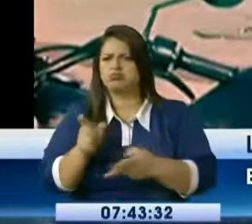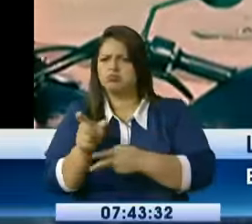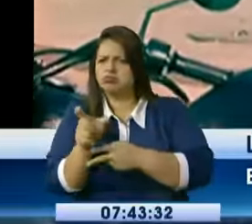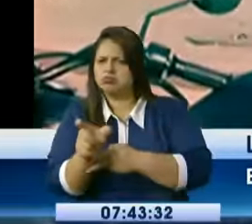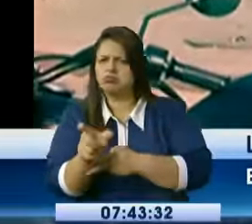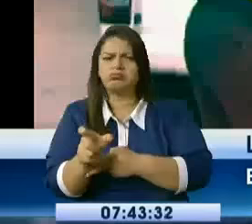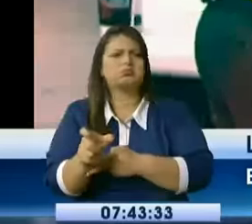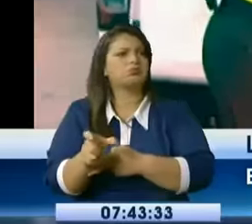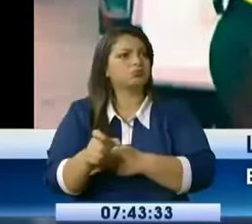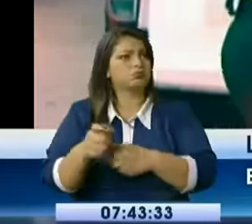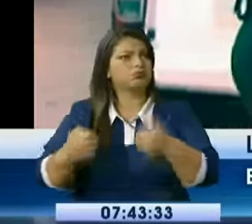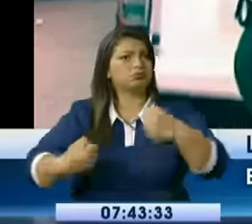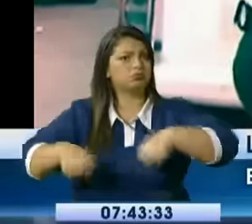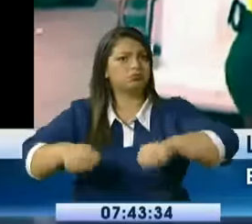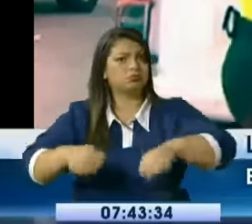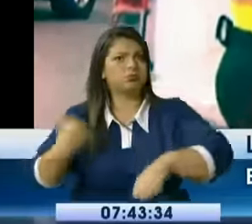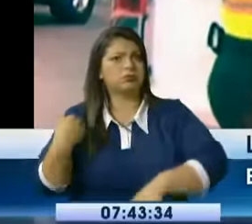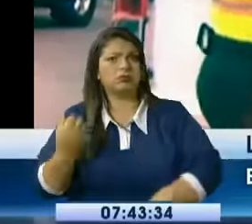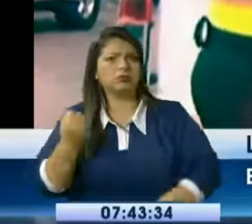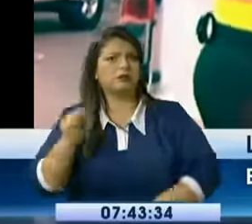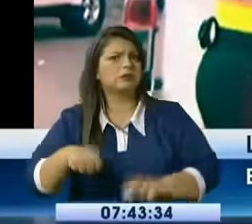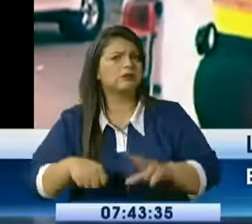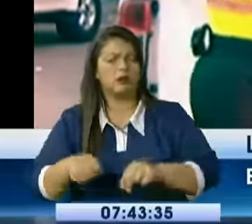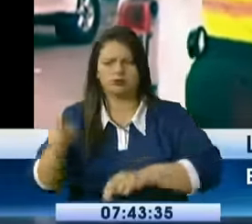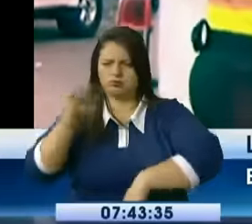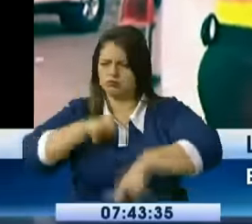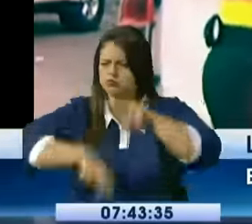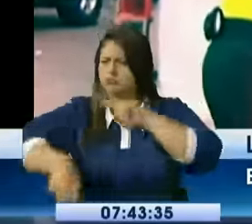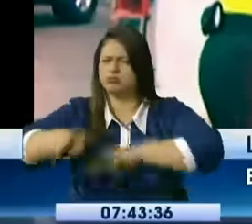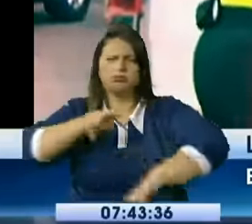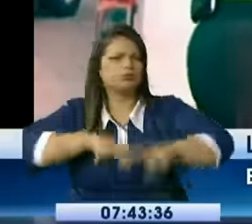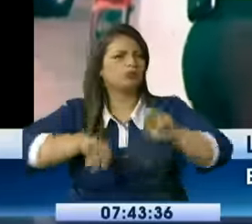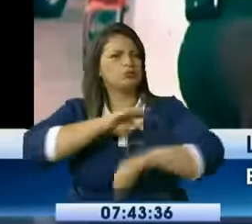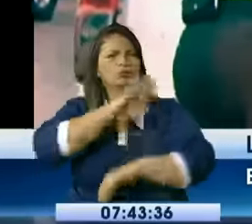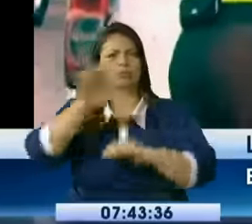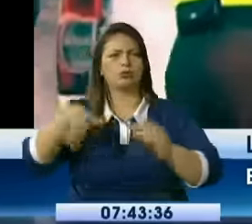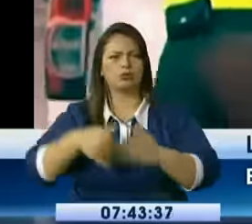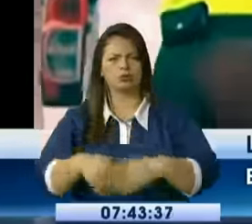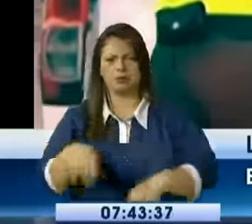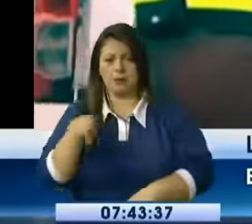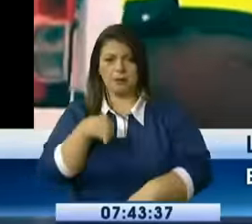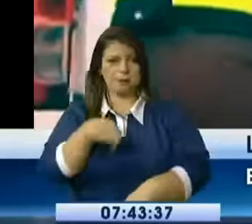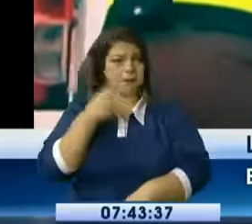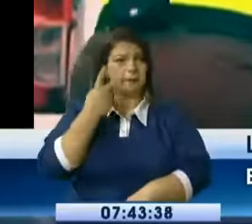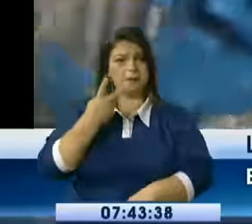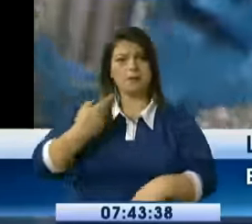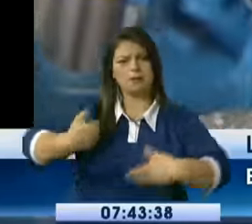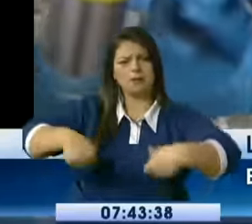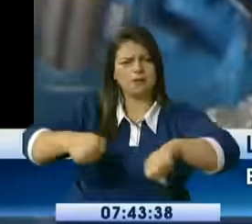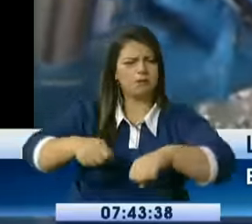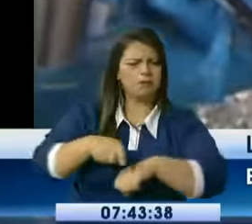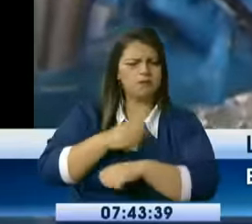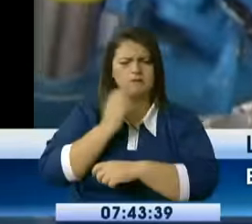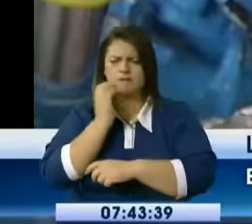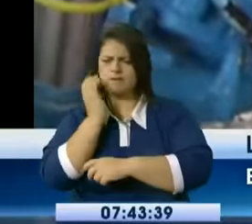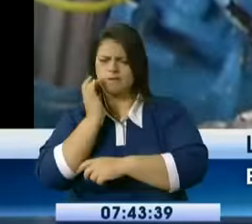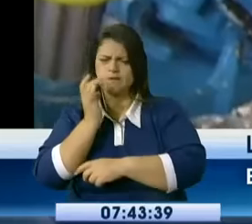dando resultados. Varias motos de dudosa procedencia han sido retenidas. En este caso no